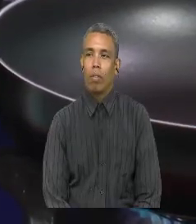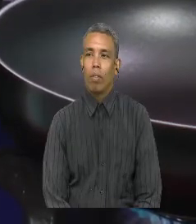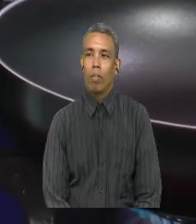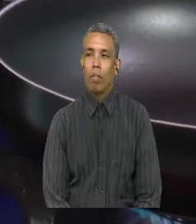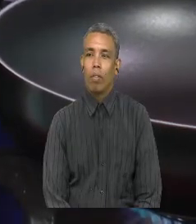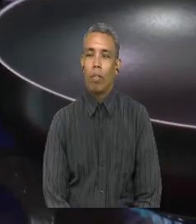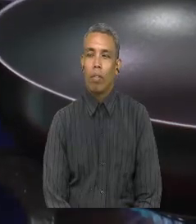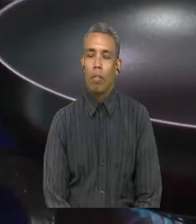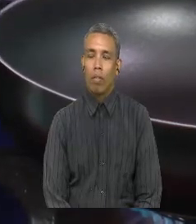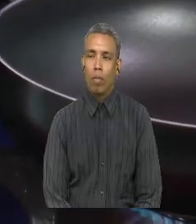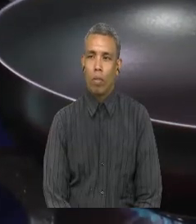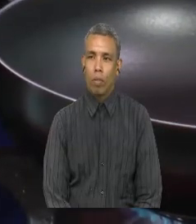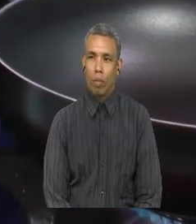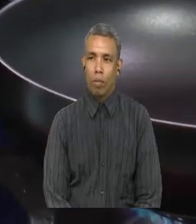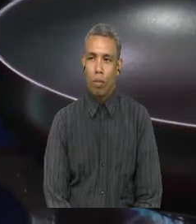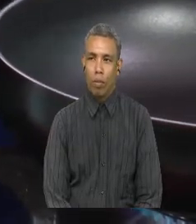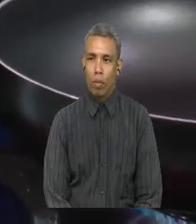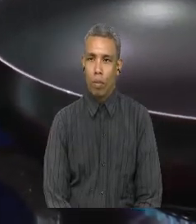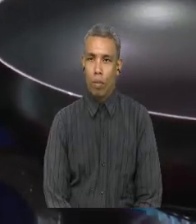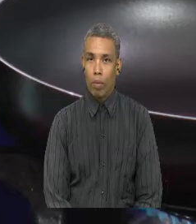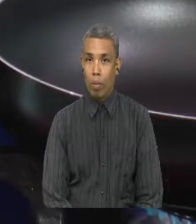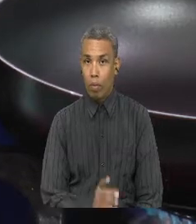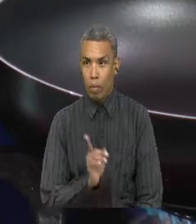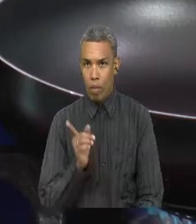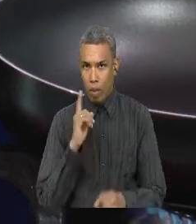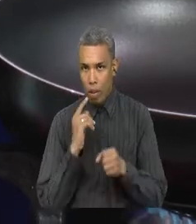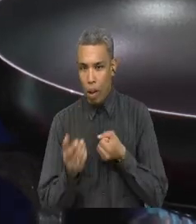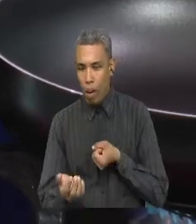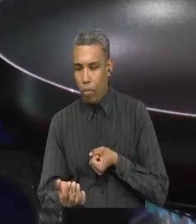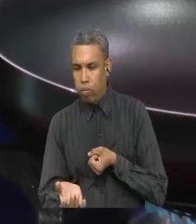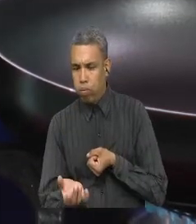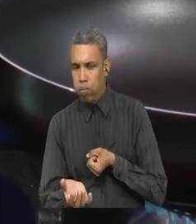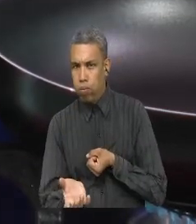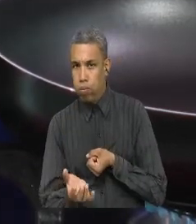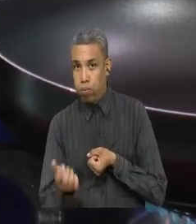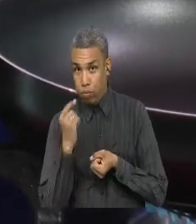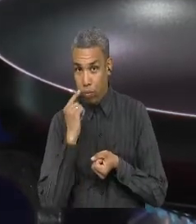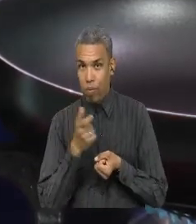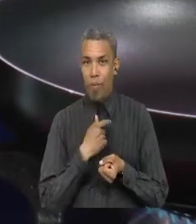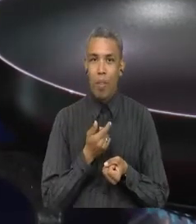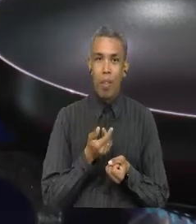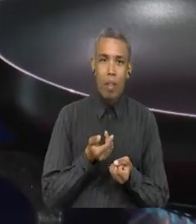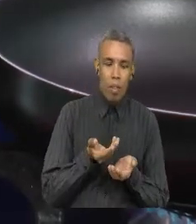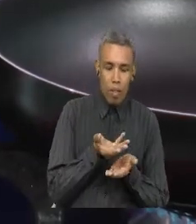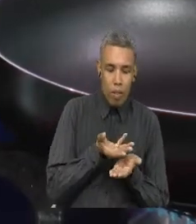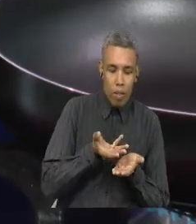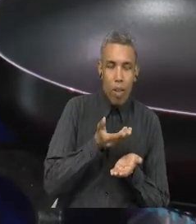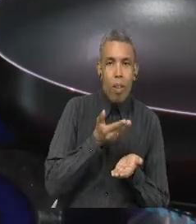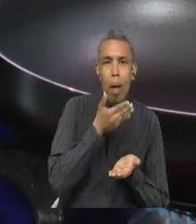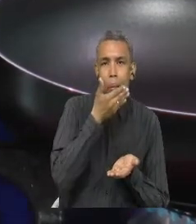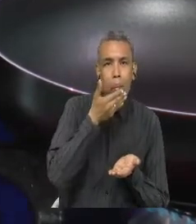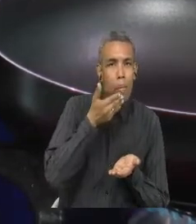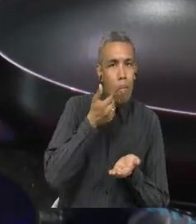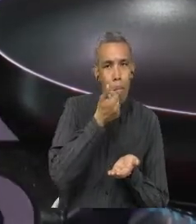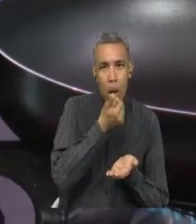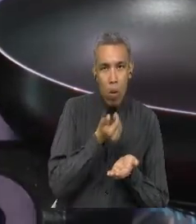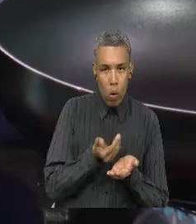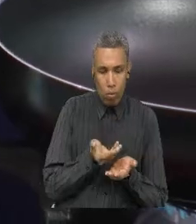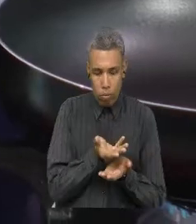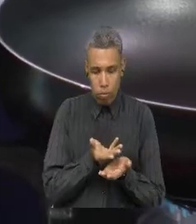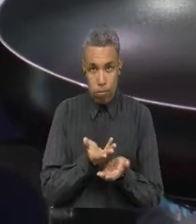a hacer, mientras se fríe la pechuga, mientras se asa, vamos a hacer el chutney de mango. Entonces, si quieres, me permite, me colaboras. Sí, a ver, por